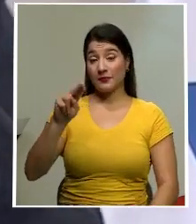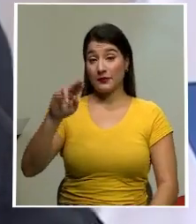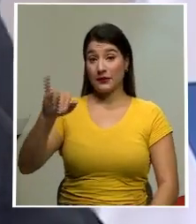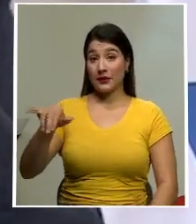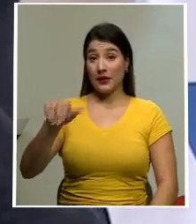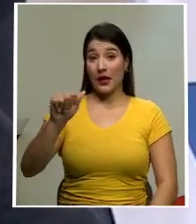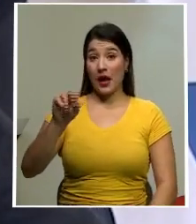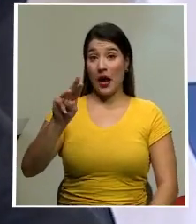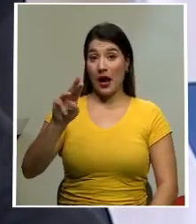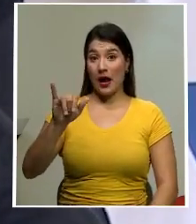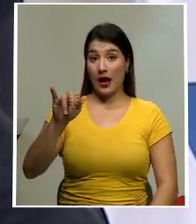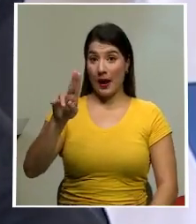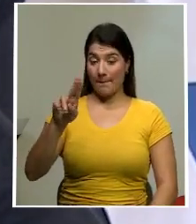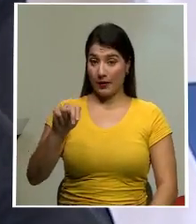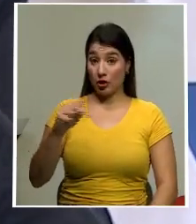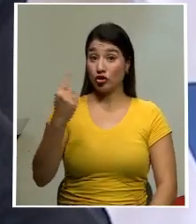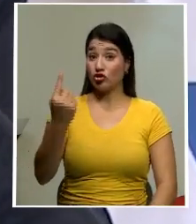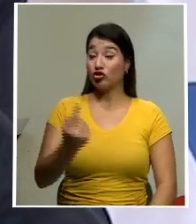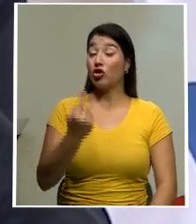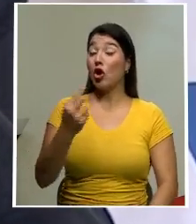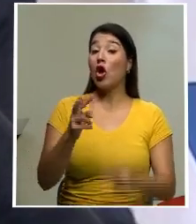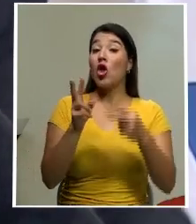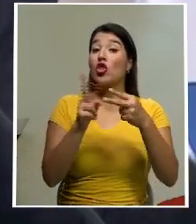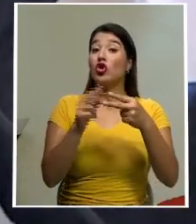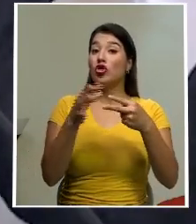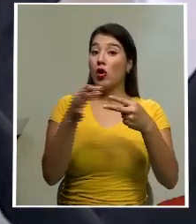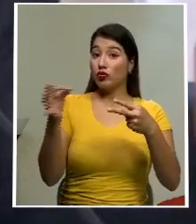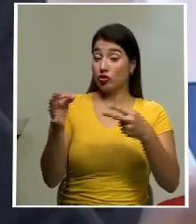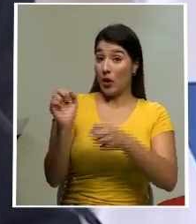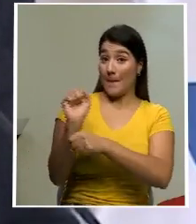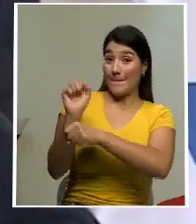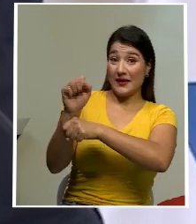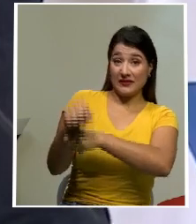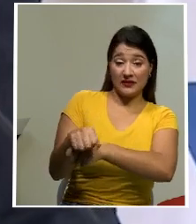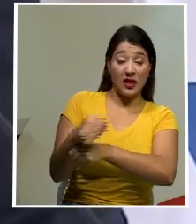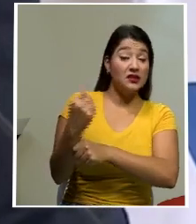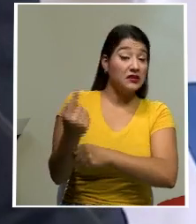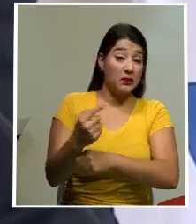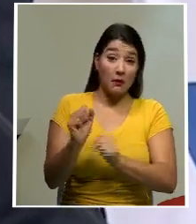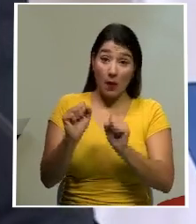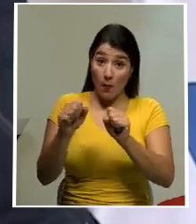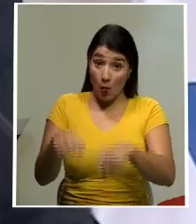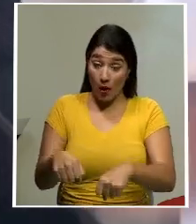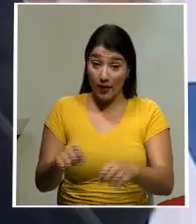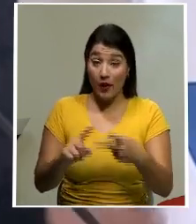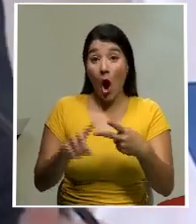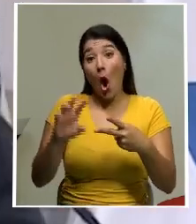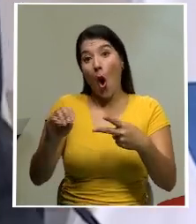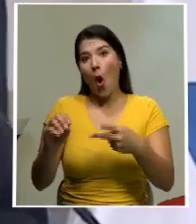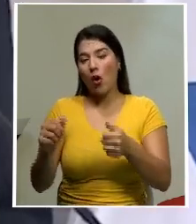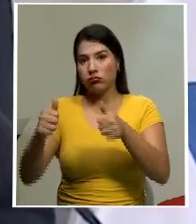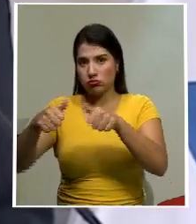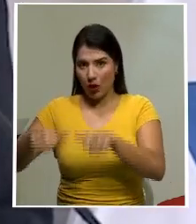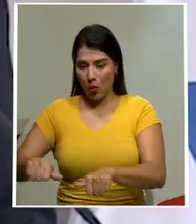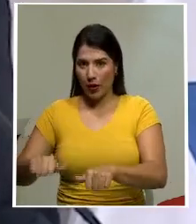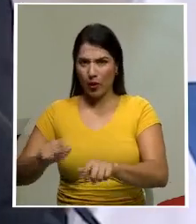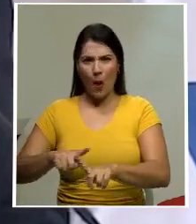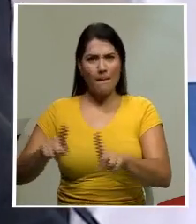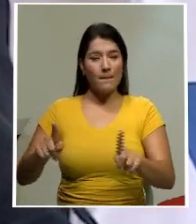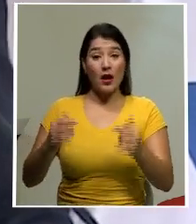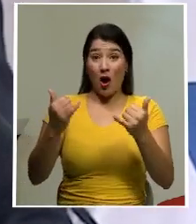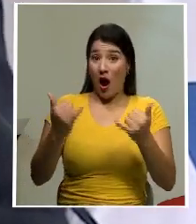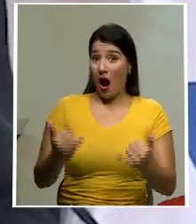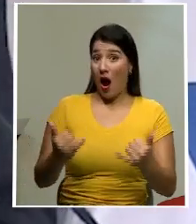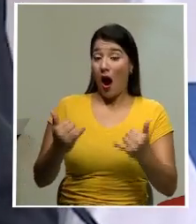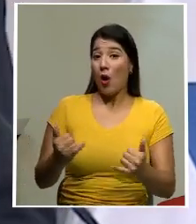Solo hay dos posibilidades para hacerles frente: vencerlos, que siempre es una posibilidad, o la disuasión. Y actualmente estamos inmersos